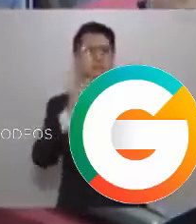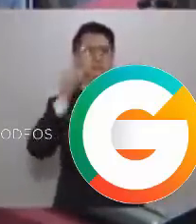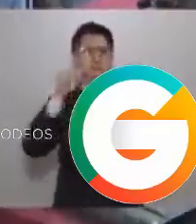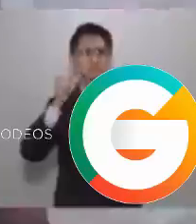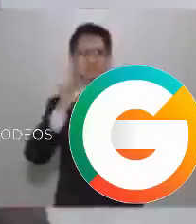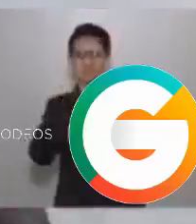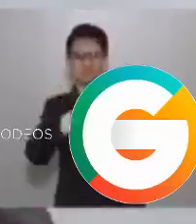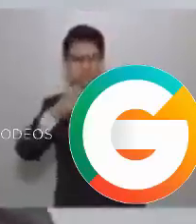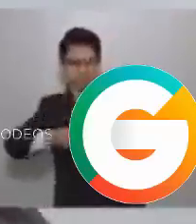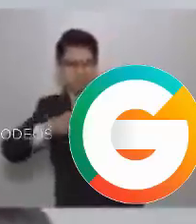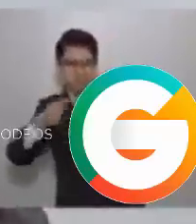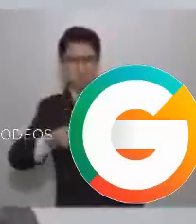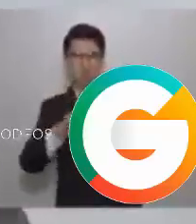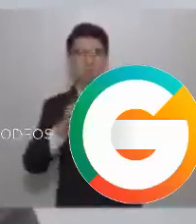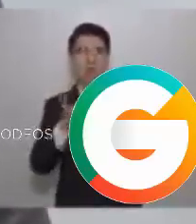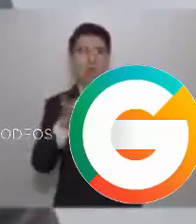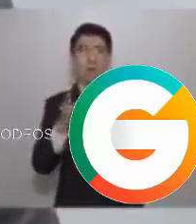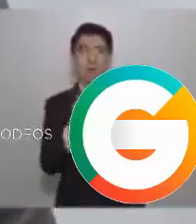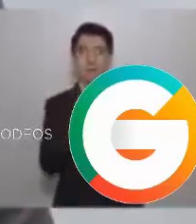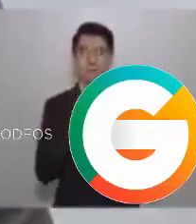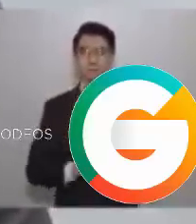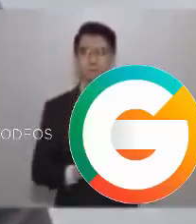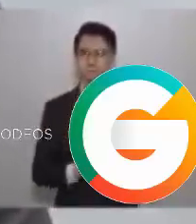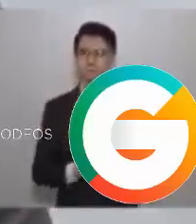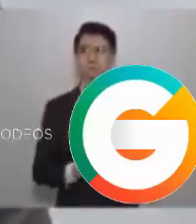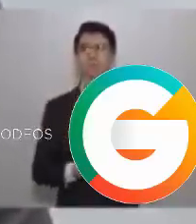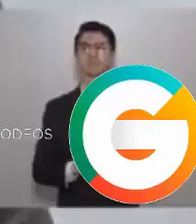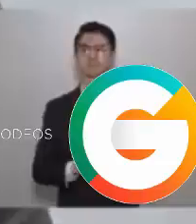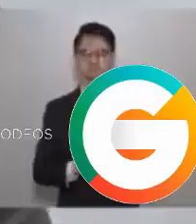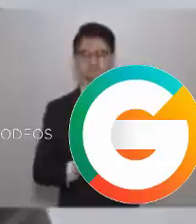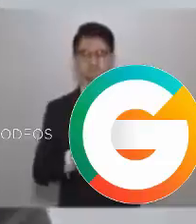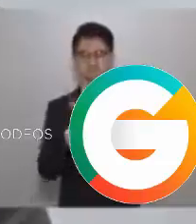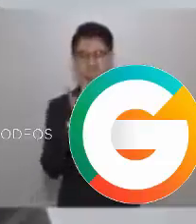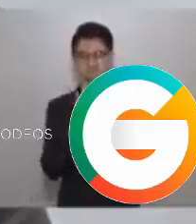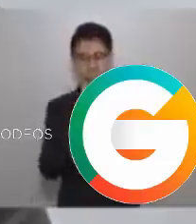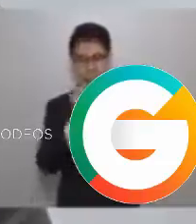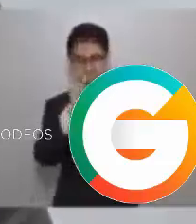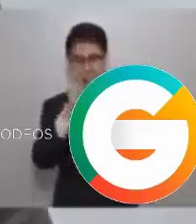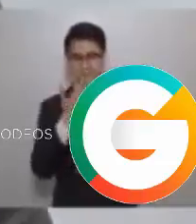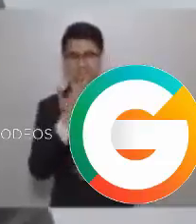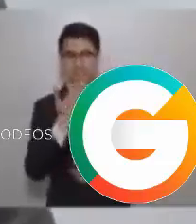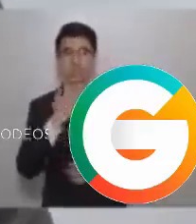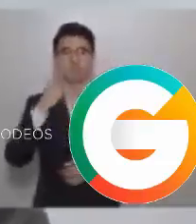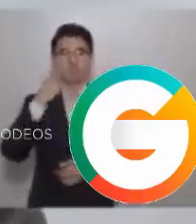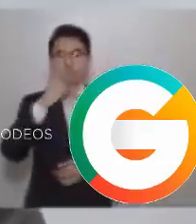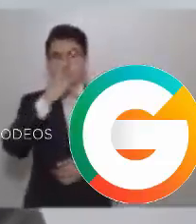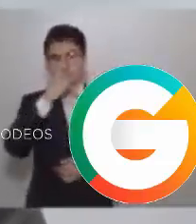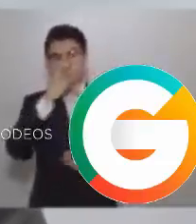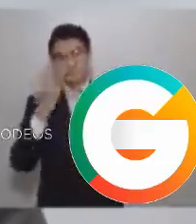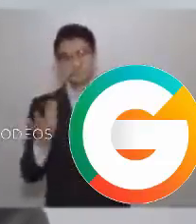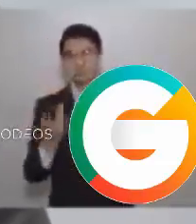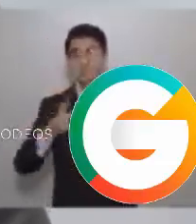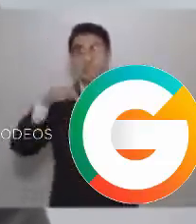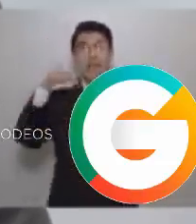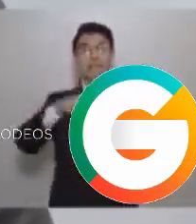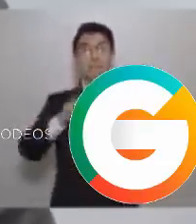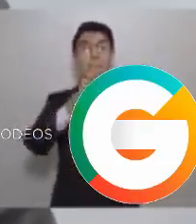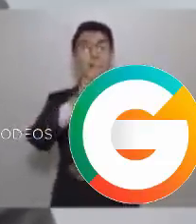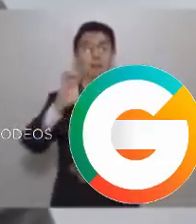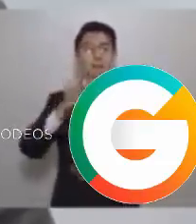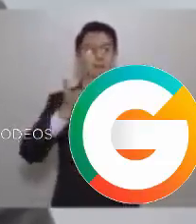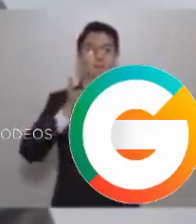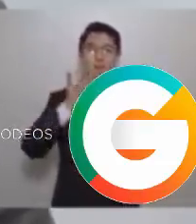En su momento generalmente este tipo de carreras por lo general concurren a la Secretaría, ahora sí que a